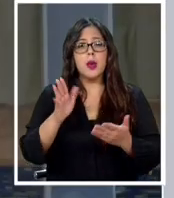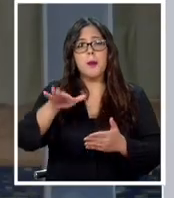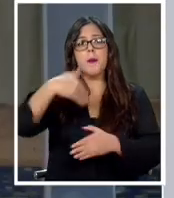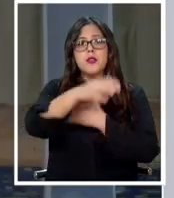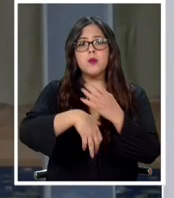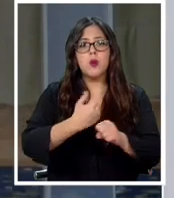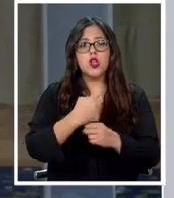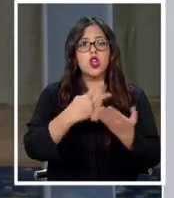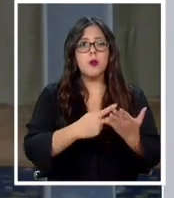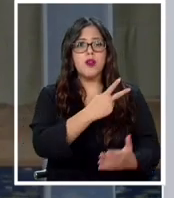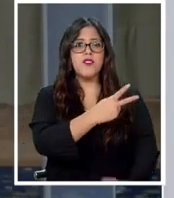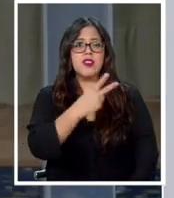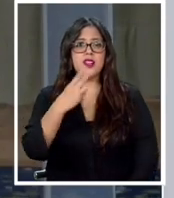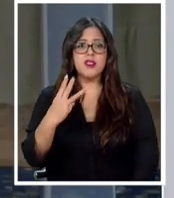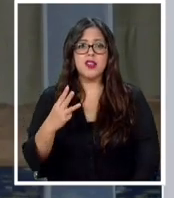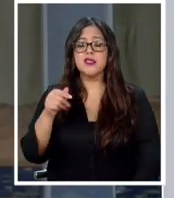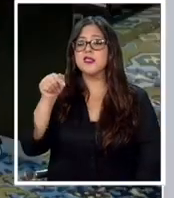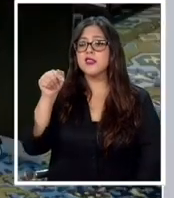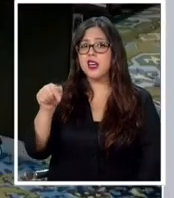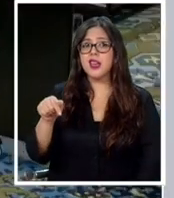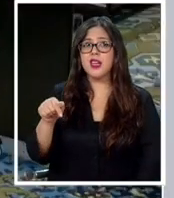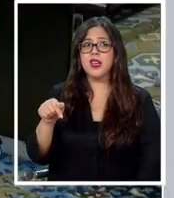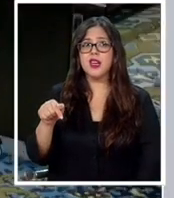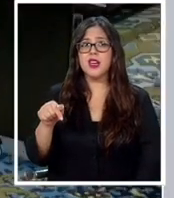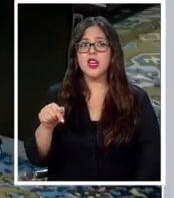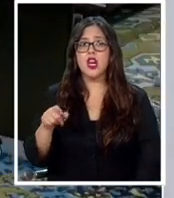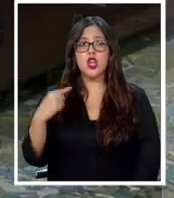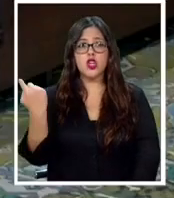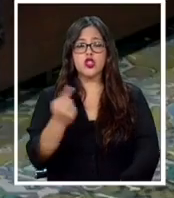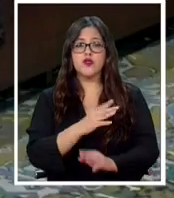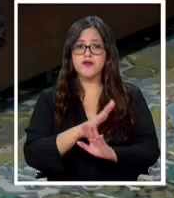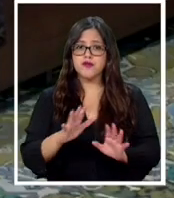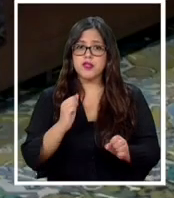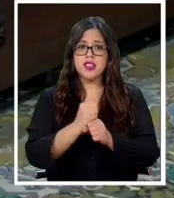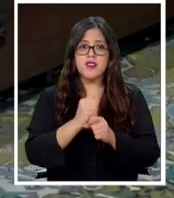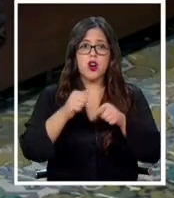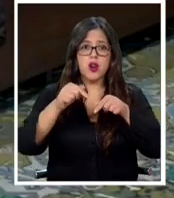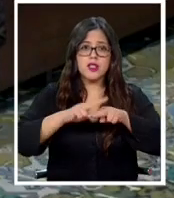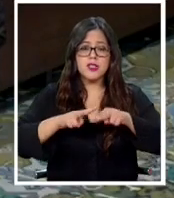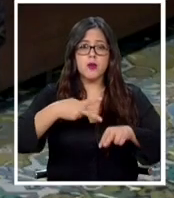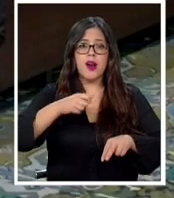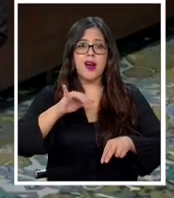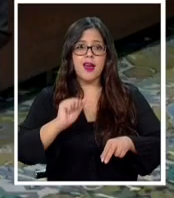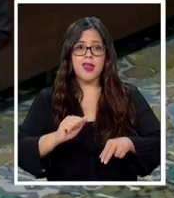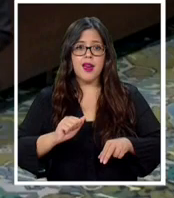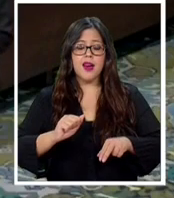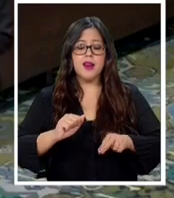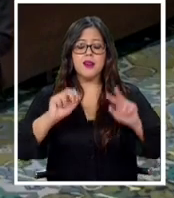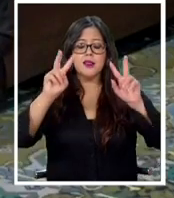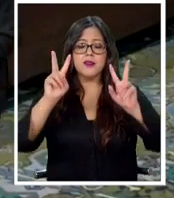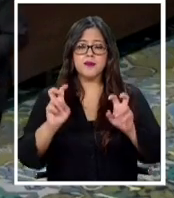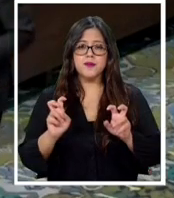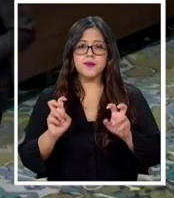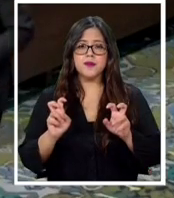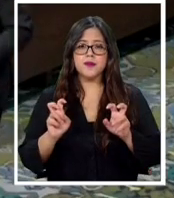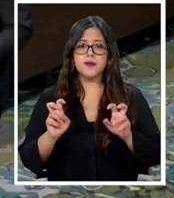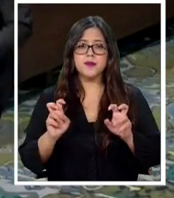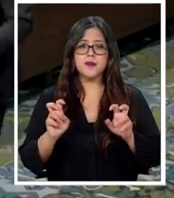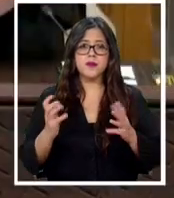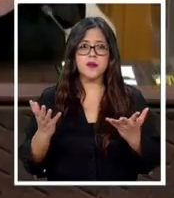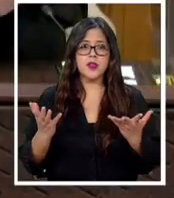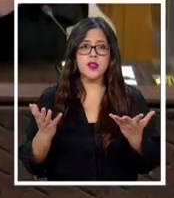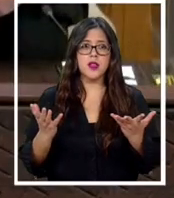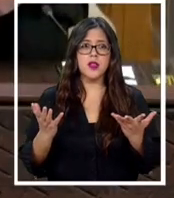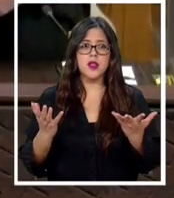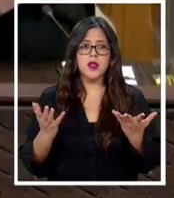2020 es así nosotros concluimos el trabajo que hemos realizado aquí en la haya respecto de lo que ha sido la administración